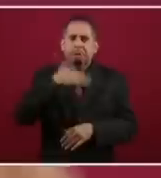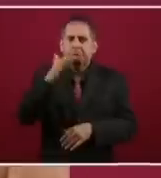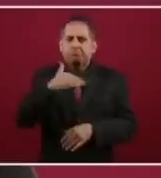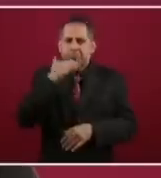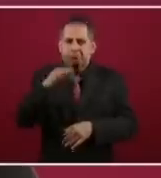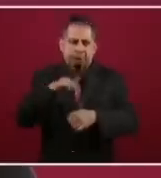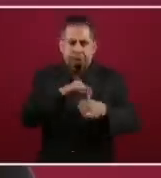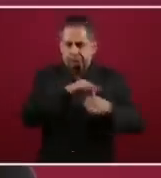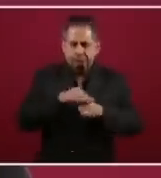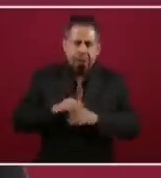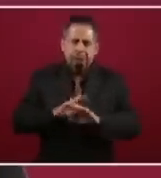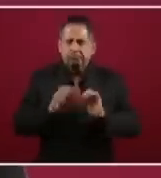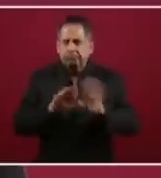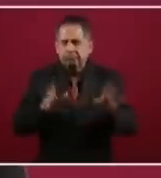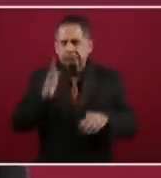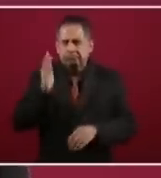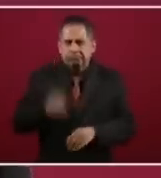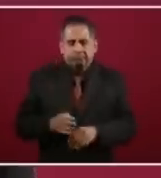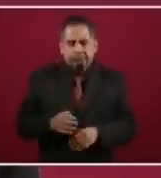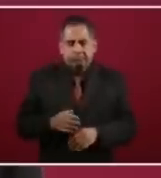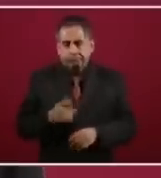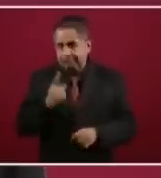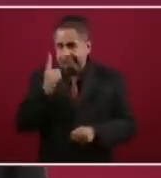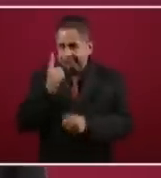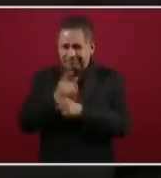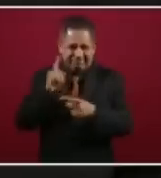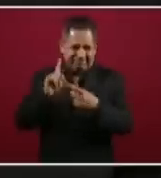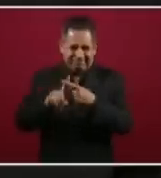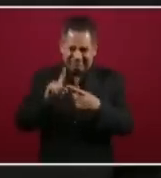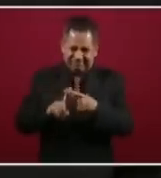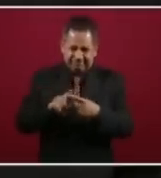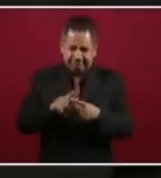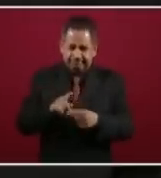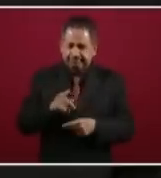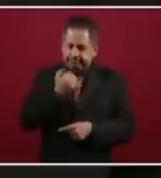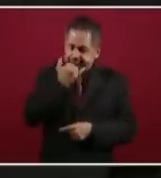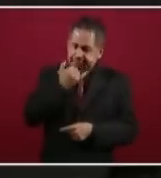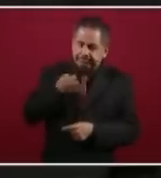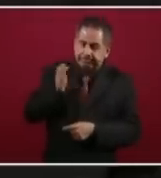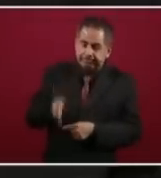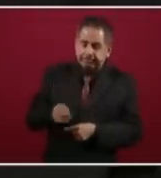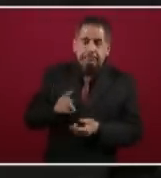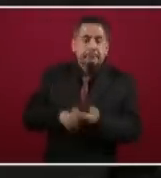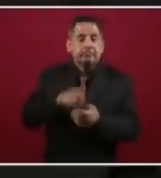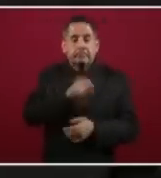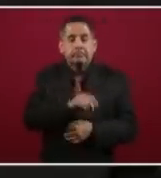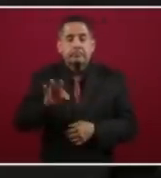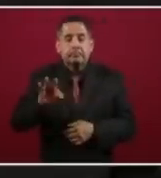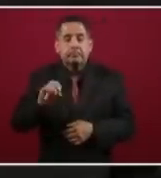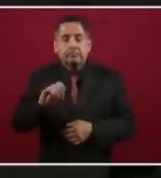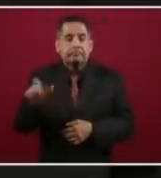y el principal en reconocerlo fue Fox.